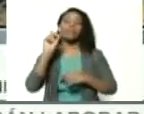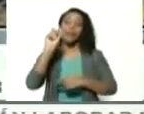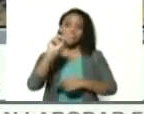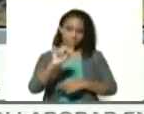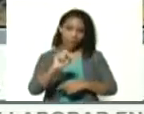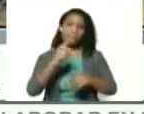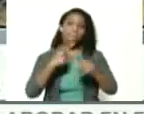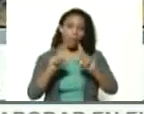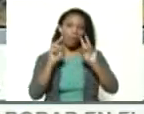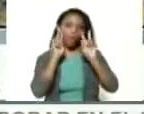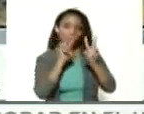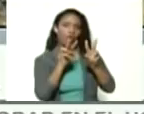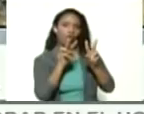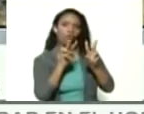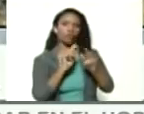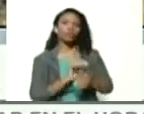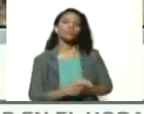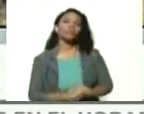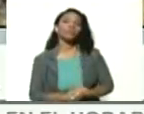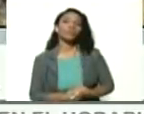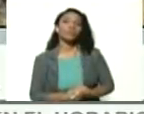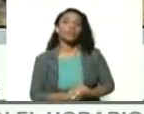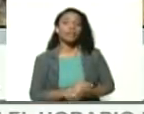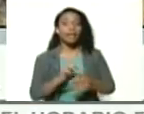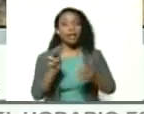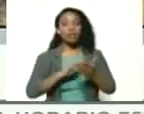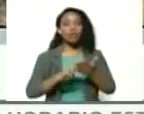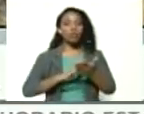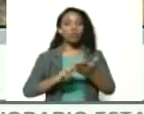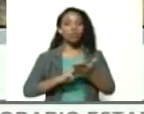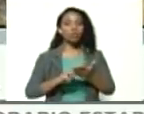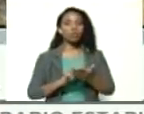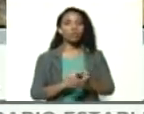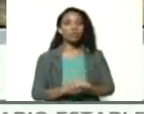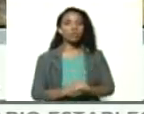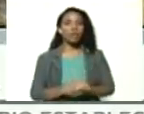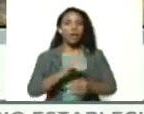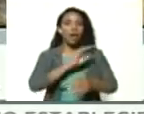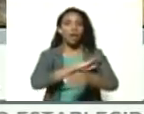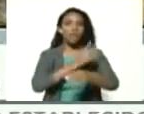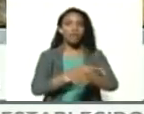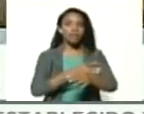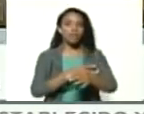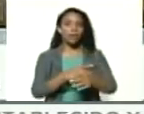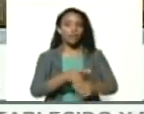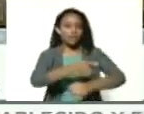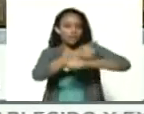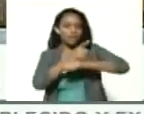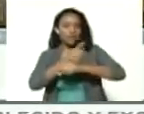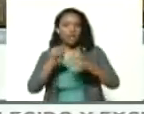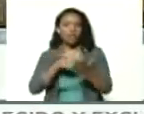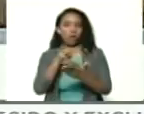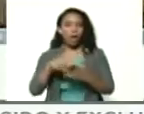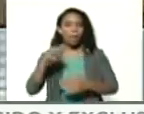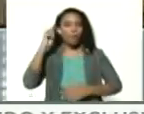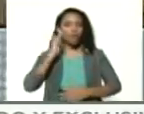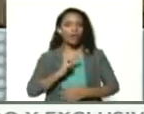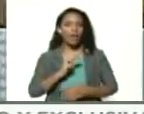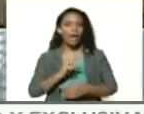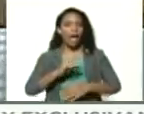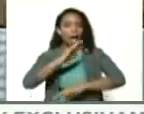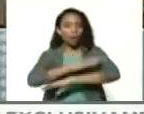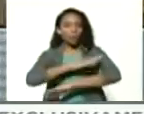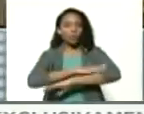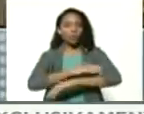como vimos que con resolución la Fuerza Armada Nacional Bolivariana, en su actitud